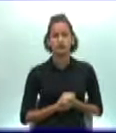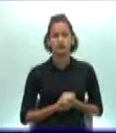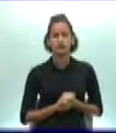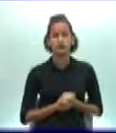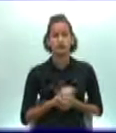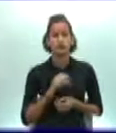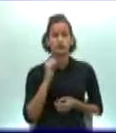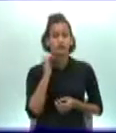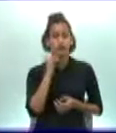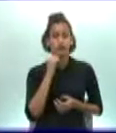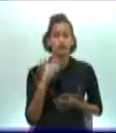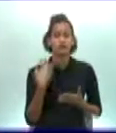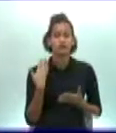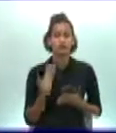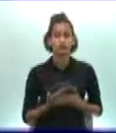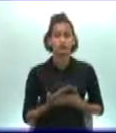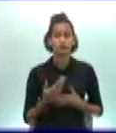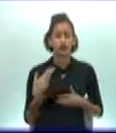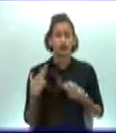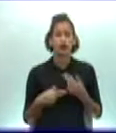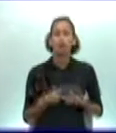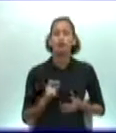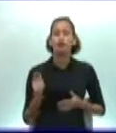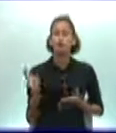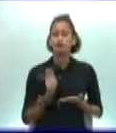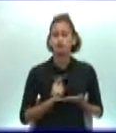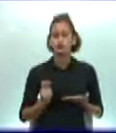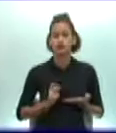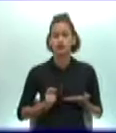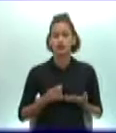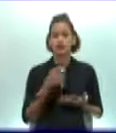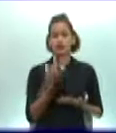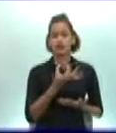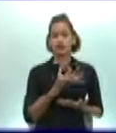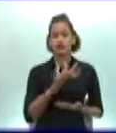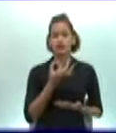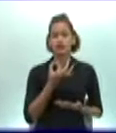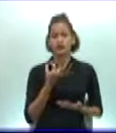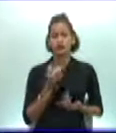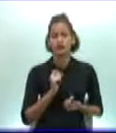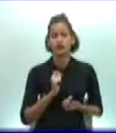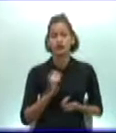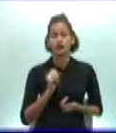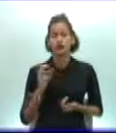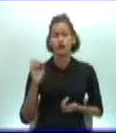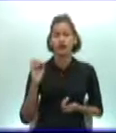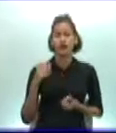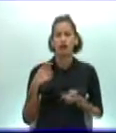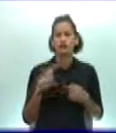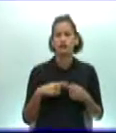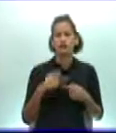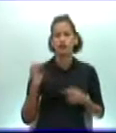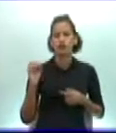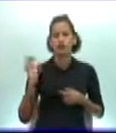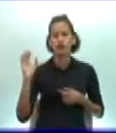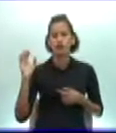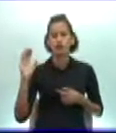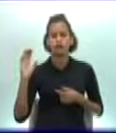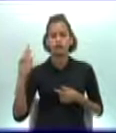Además, te propongo que redactes un texto donde expliques los acontecimientos ocurridos en el periodo